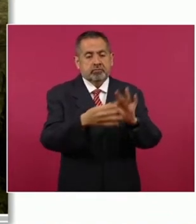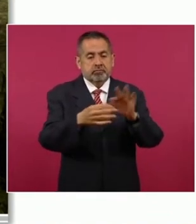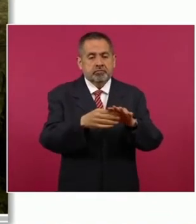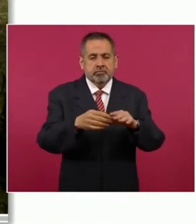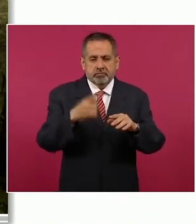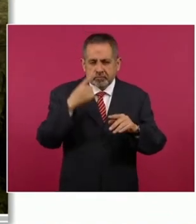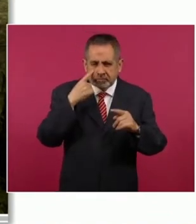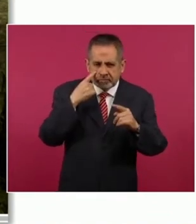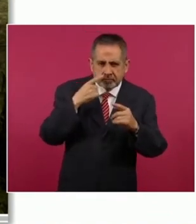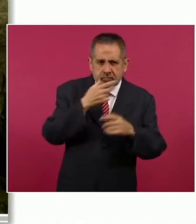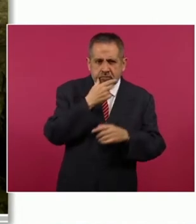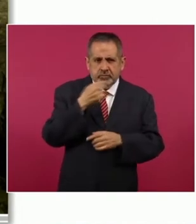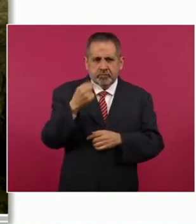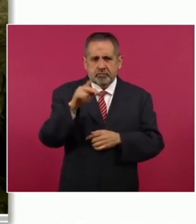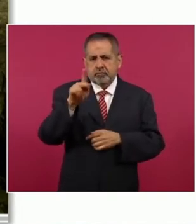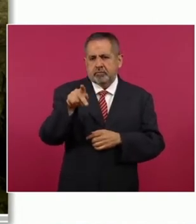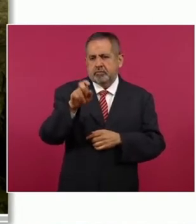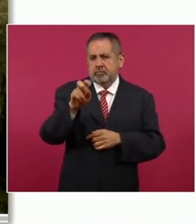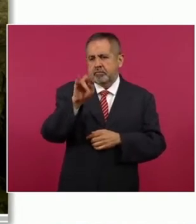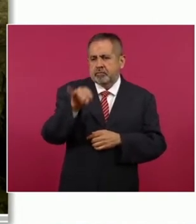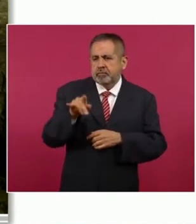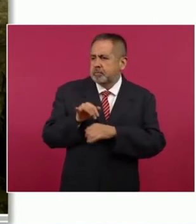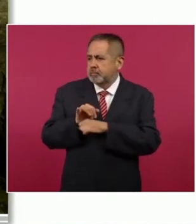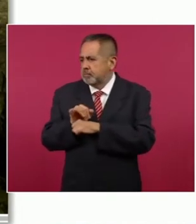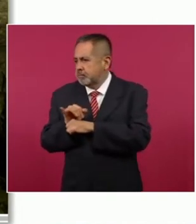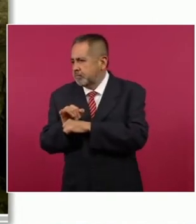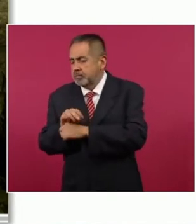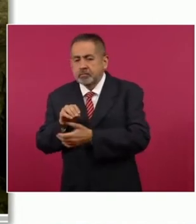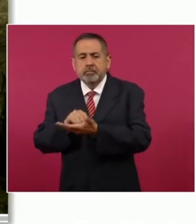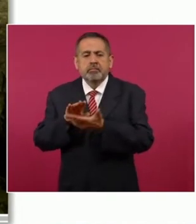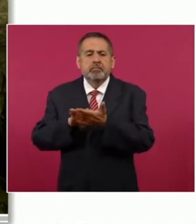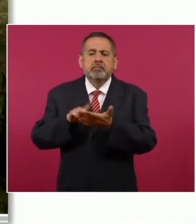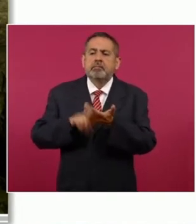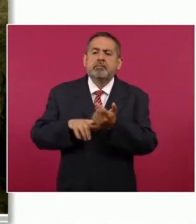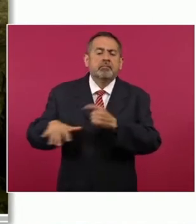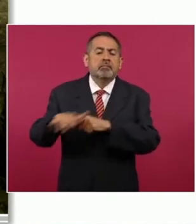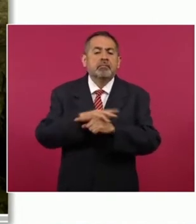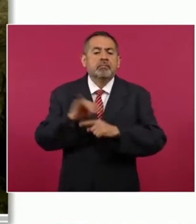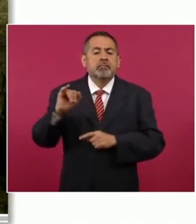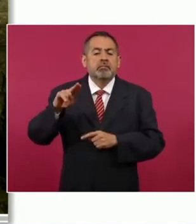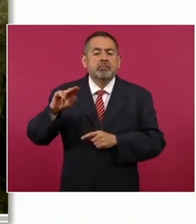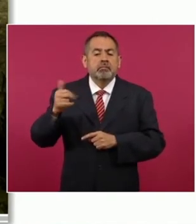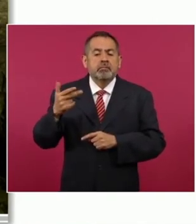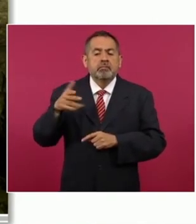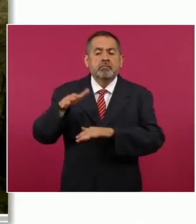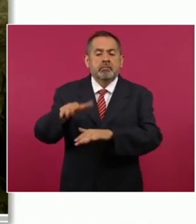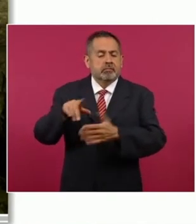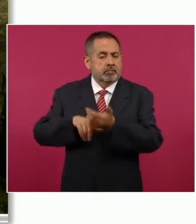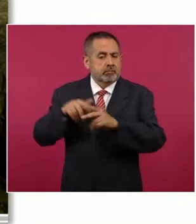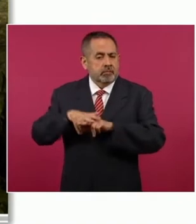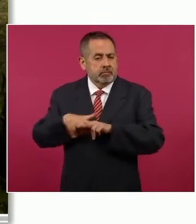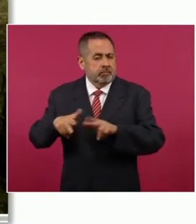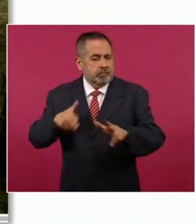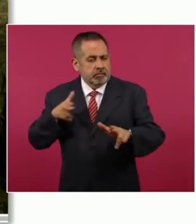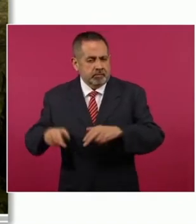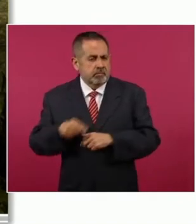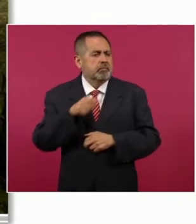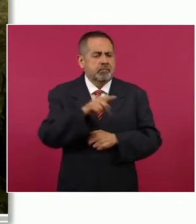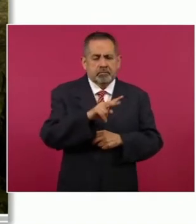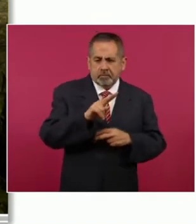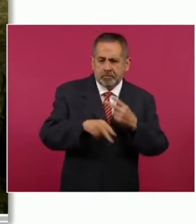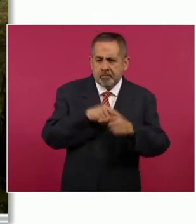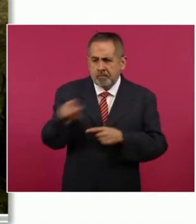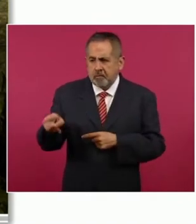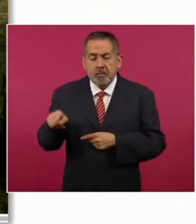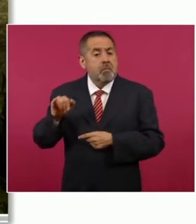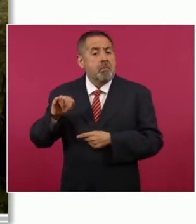Kevin Seif documentar la labor de campo del INE en el proyecto del Tren Maya, lo cual ocurrió pues el